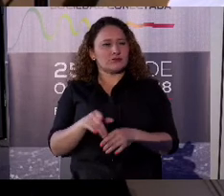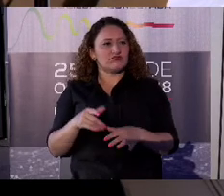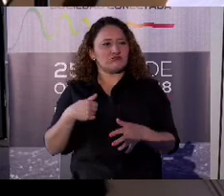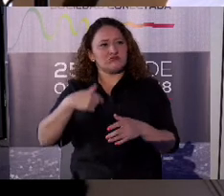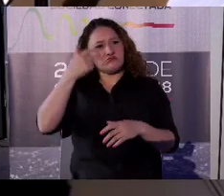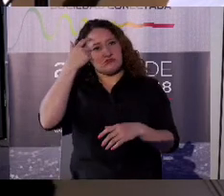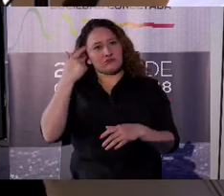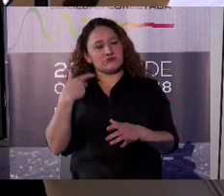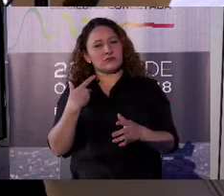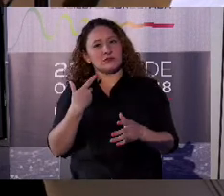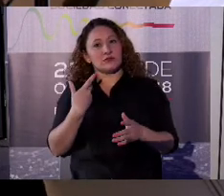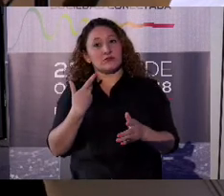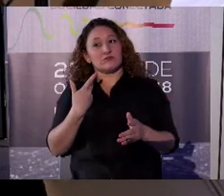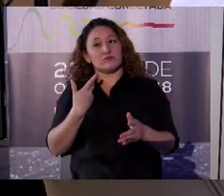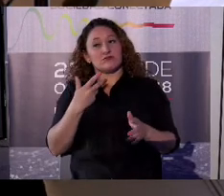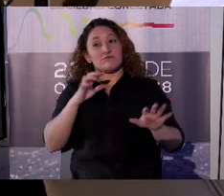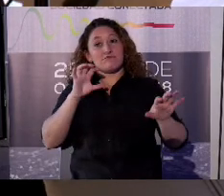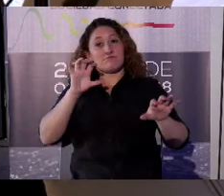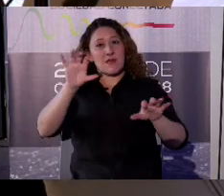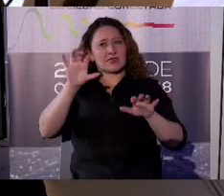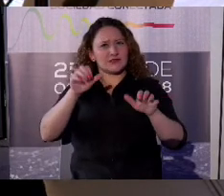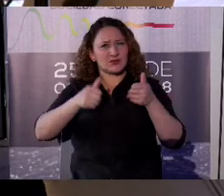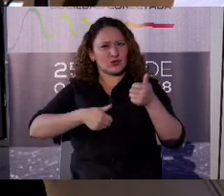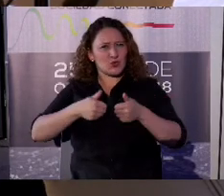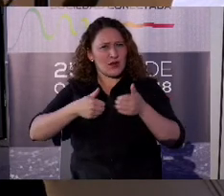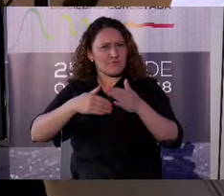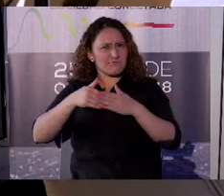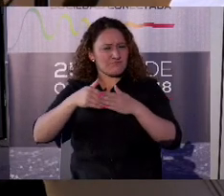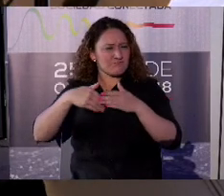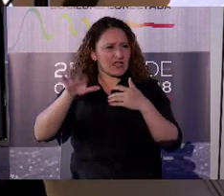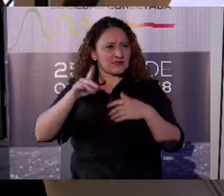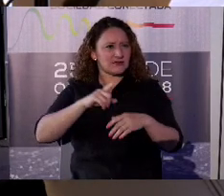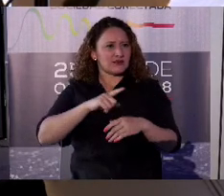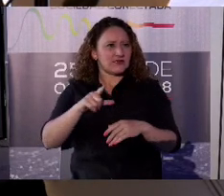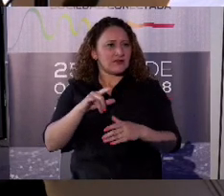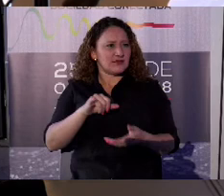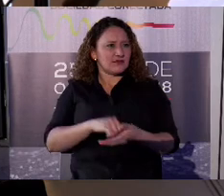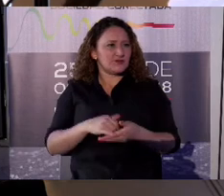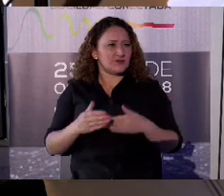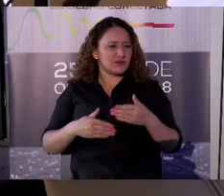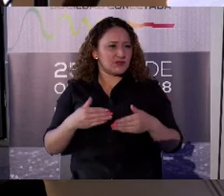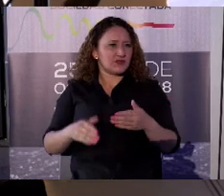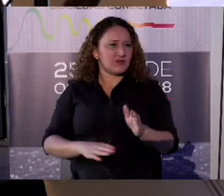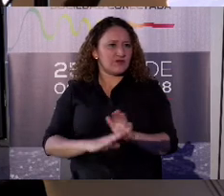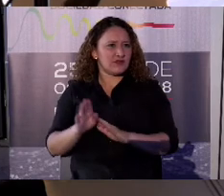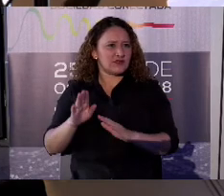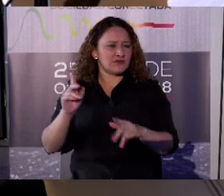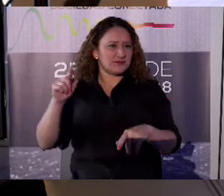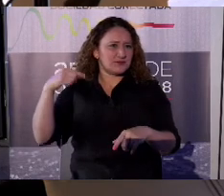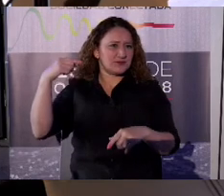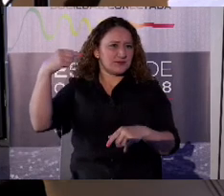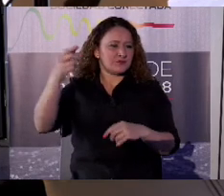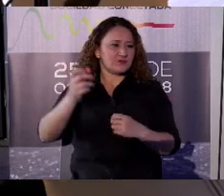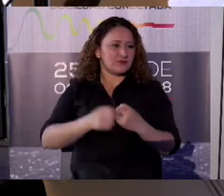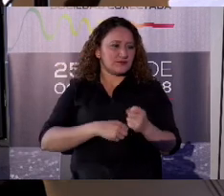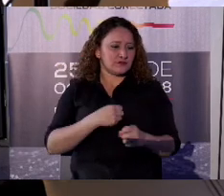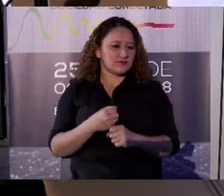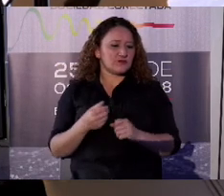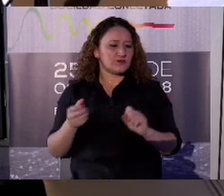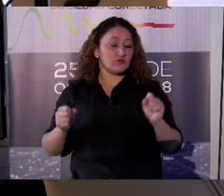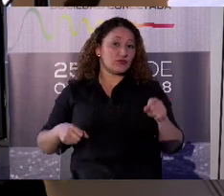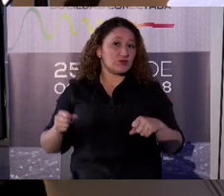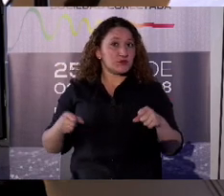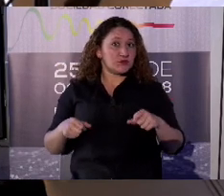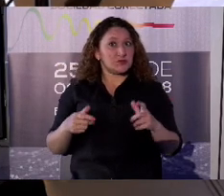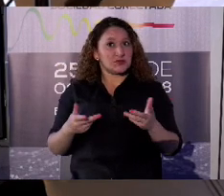apostar por qué país va a ser el que más va a liderar los avances en los próximos años y posiblemente